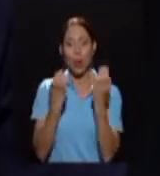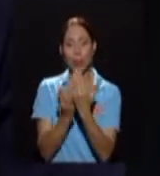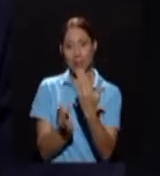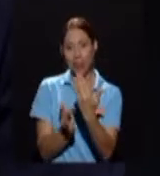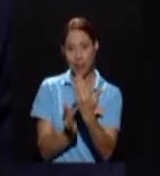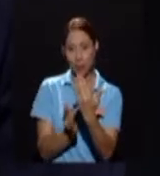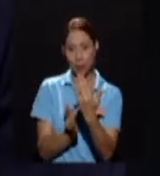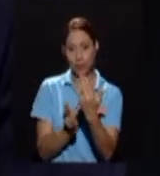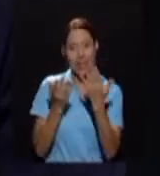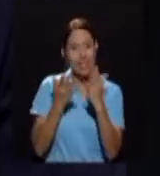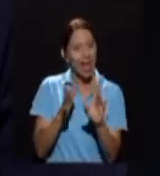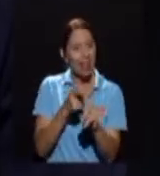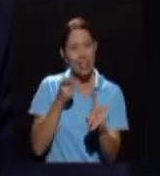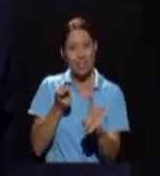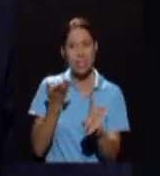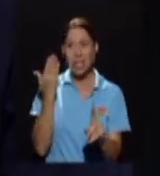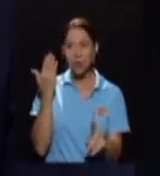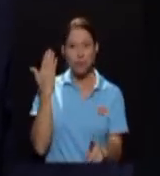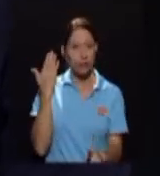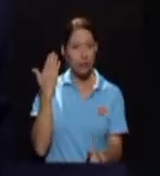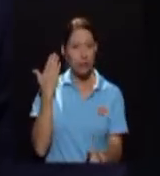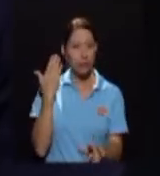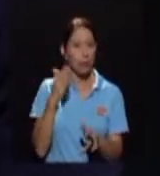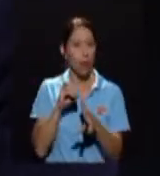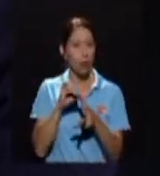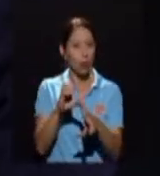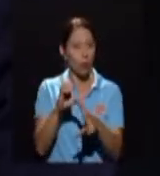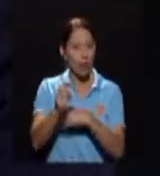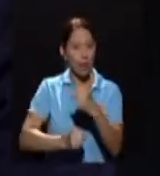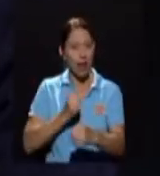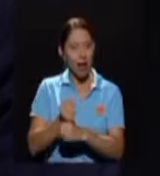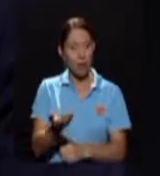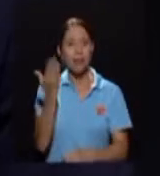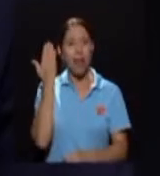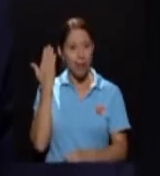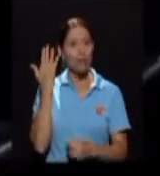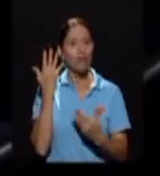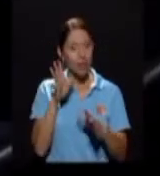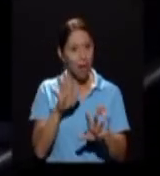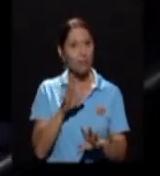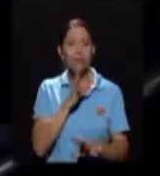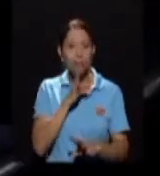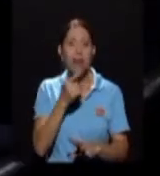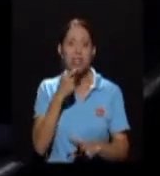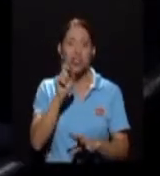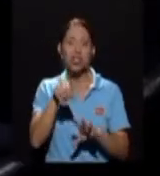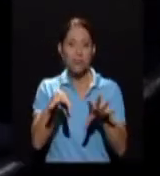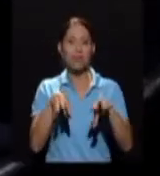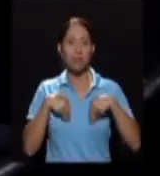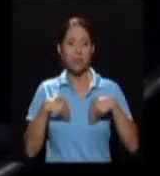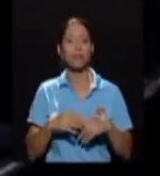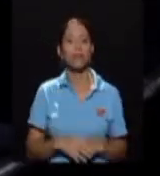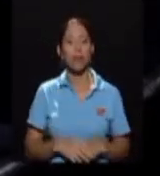ya desde aproximadamente octubre del año pasado. Lo cierto